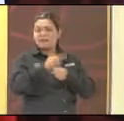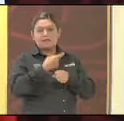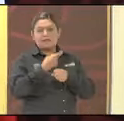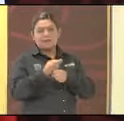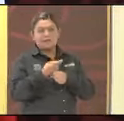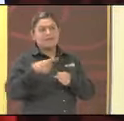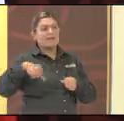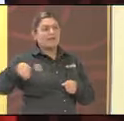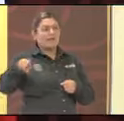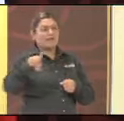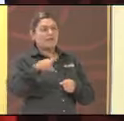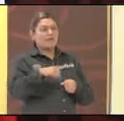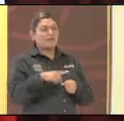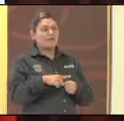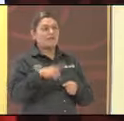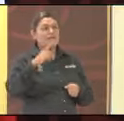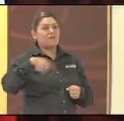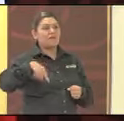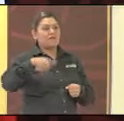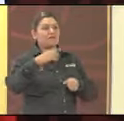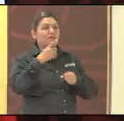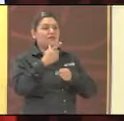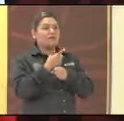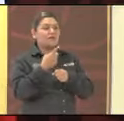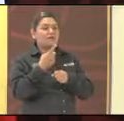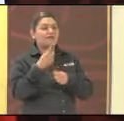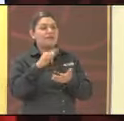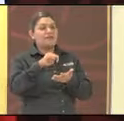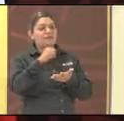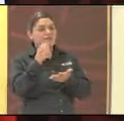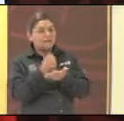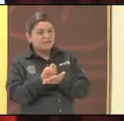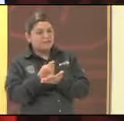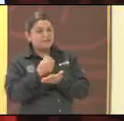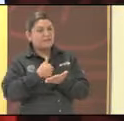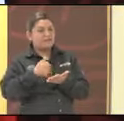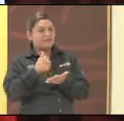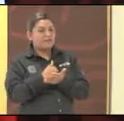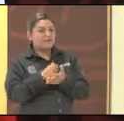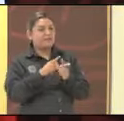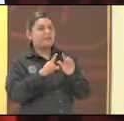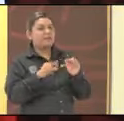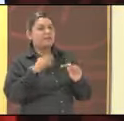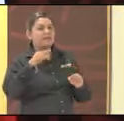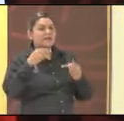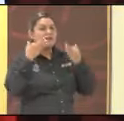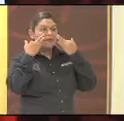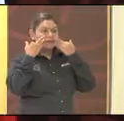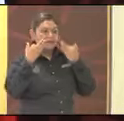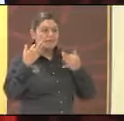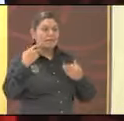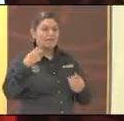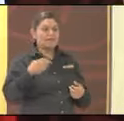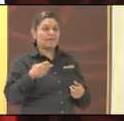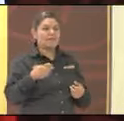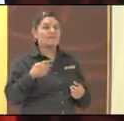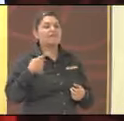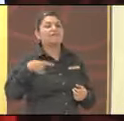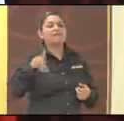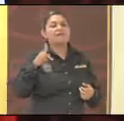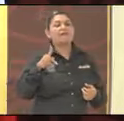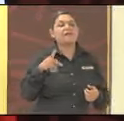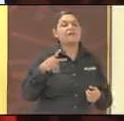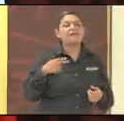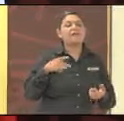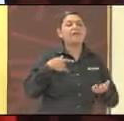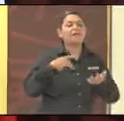las dependencias federales, estatales, municipales y regionales que están al pendiente de este caso. Pero también